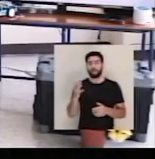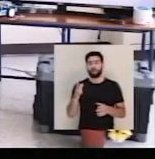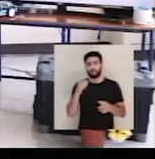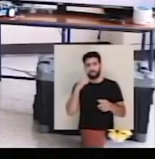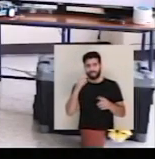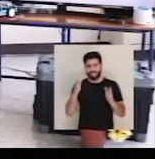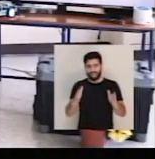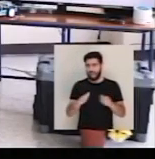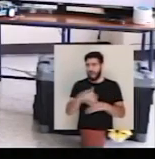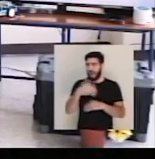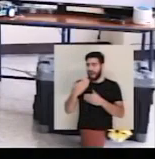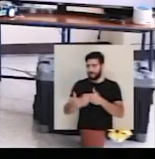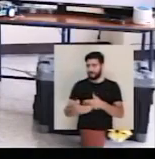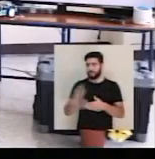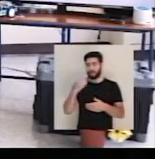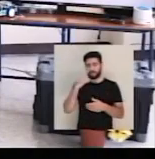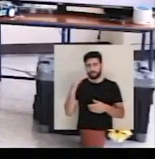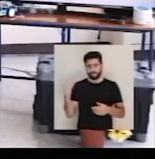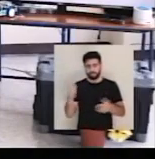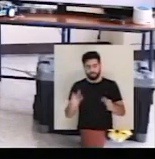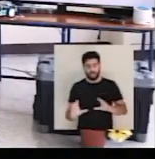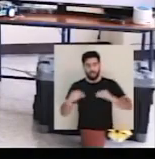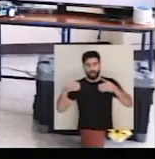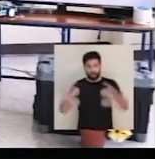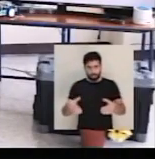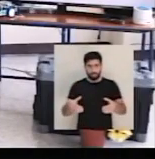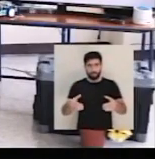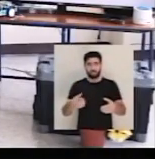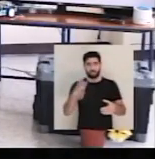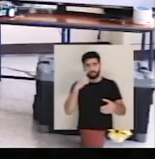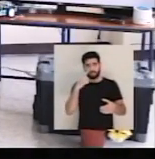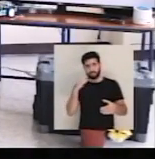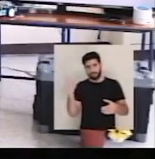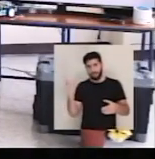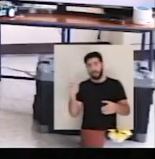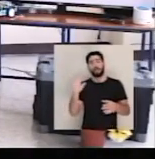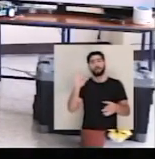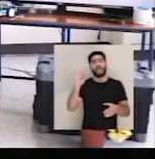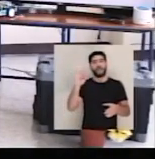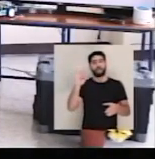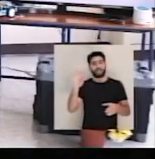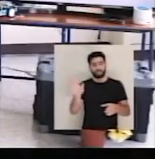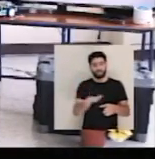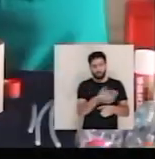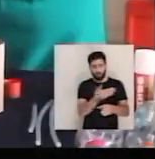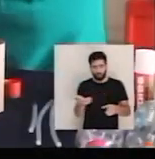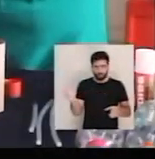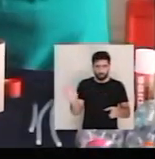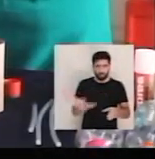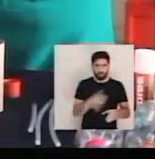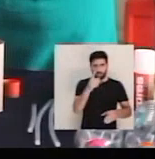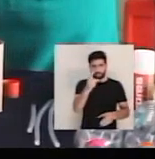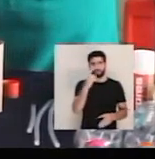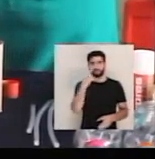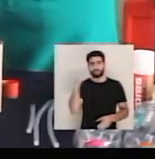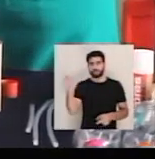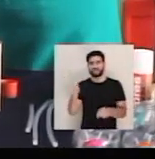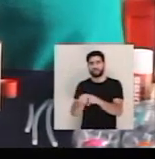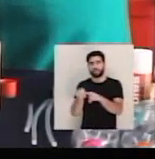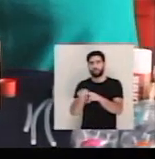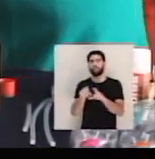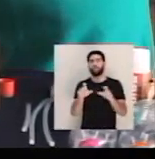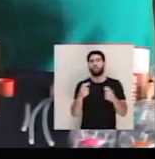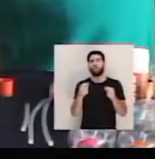fuera de la caja. Vamos a darle vuelta. Y vamos a utilizar pegamento, como ustedes tengan.